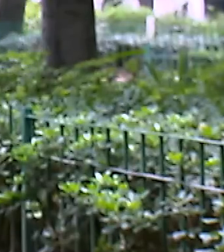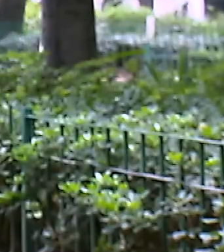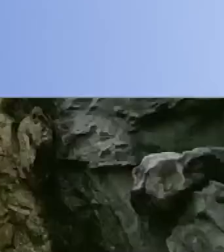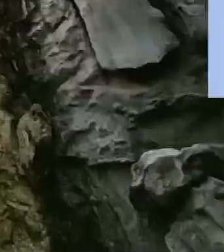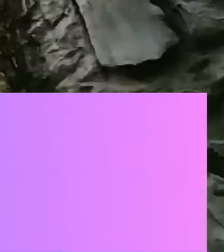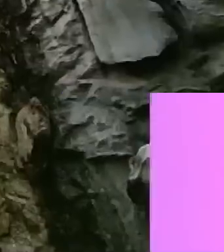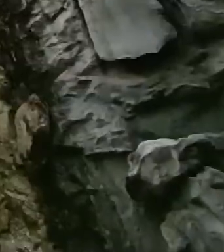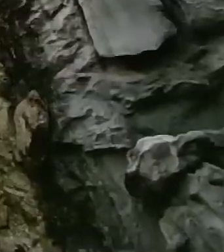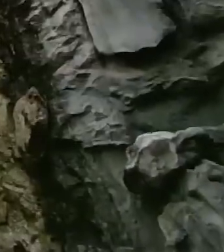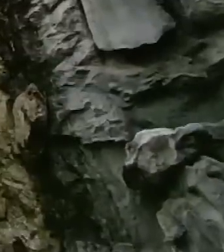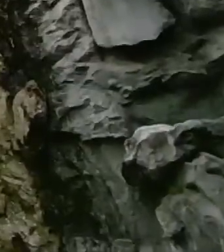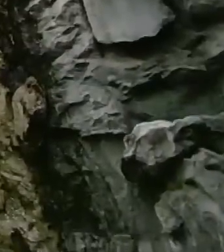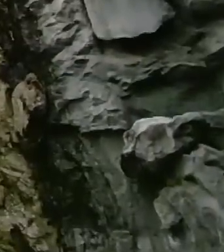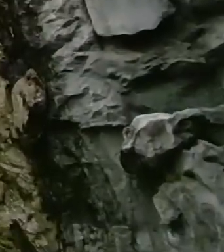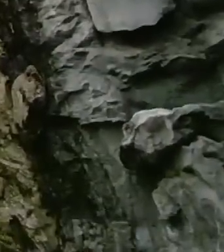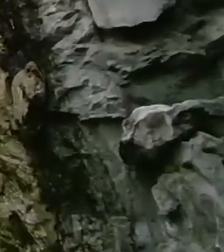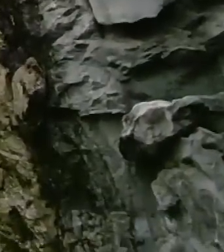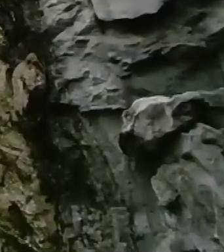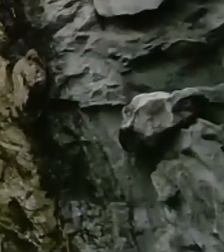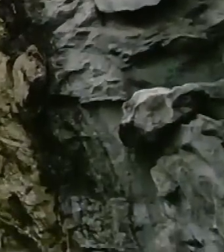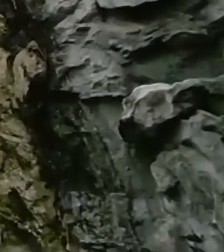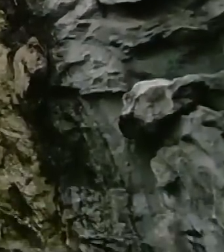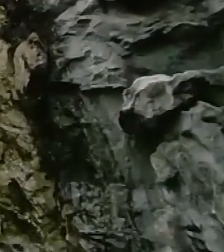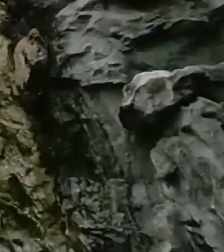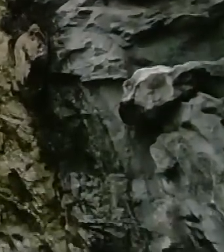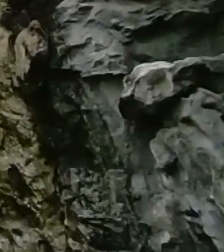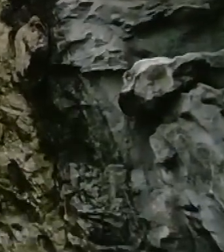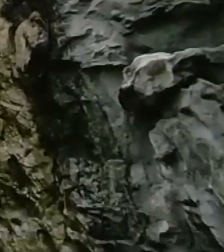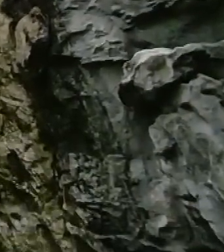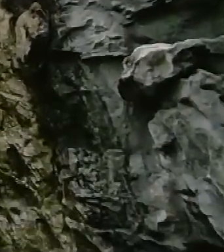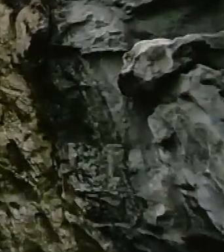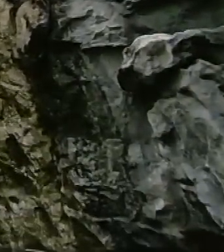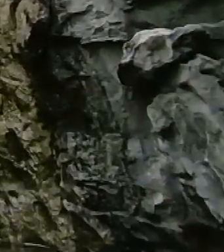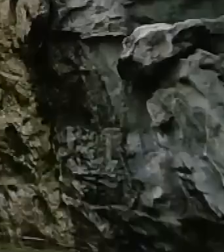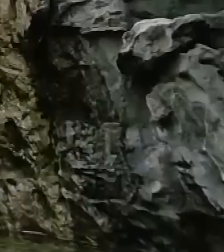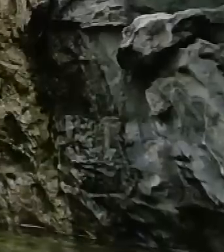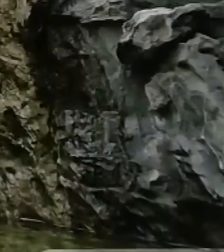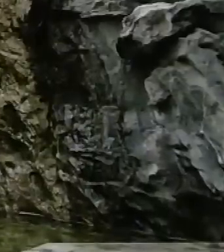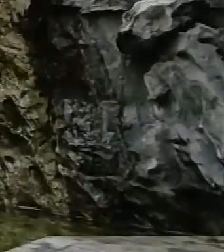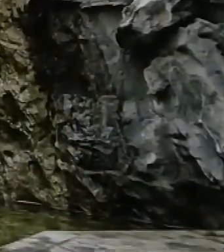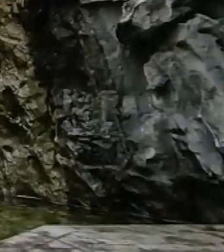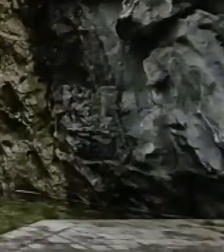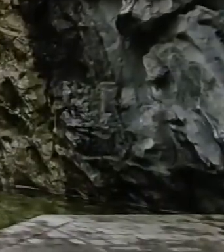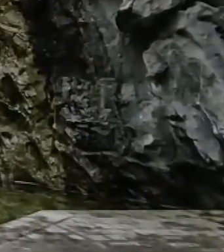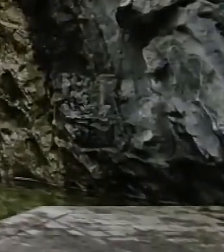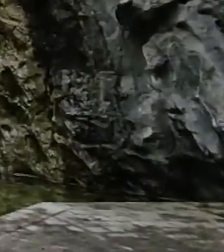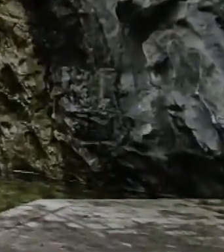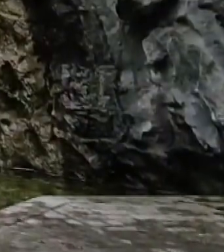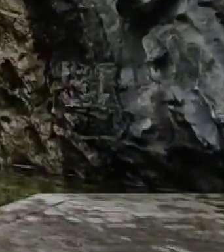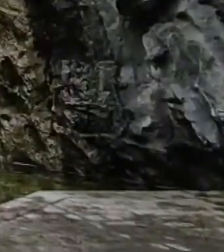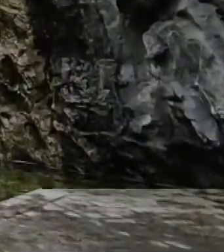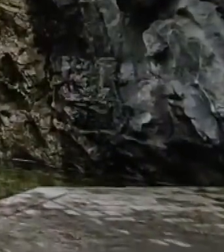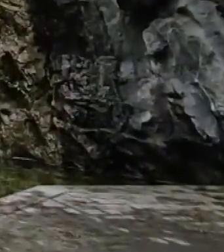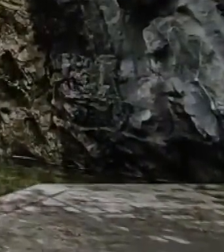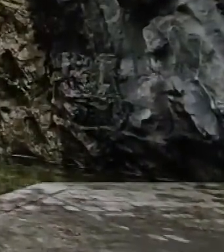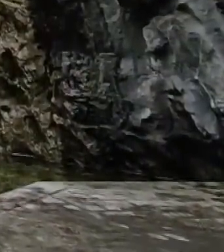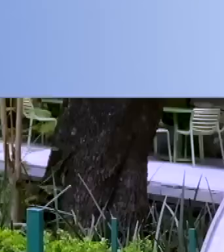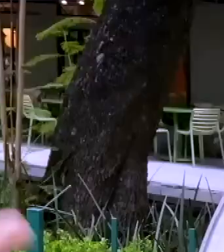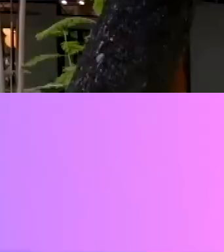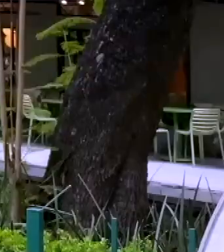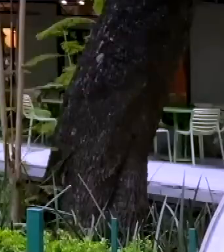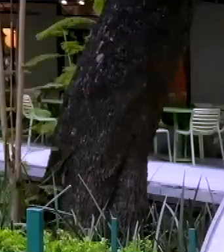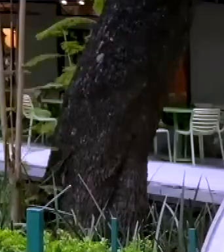historia sobre un Buda que existe hoy en día en Tailandia, una escultura de un Buda que es muy grande y está hecha de oro